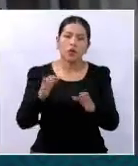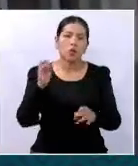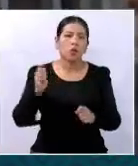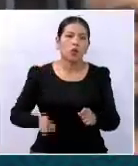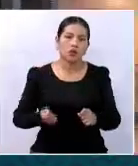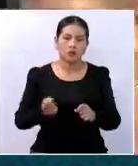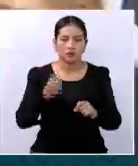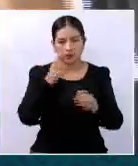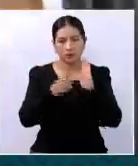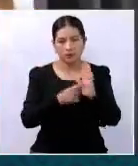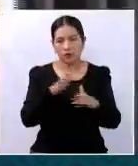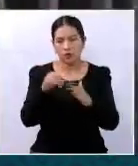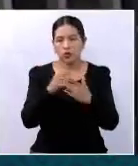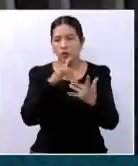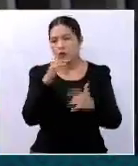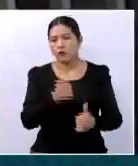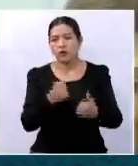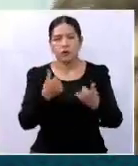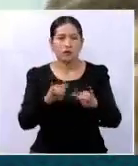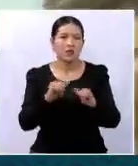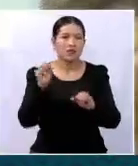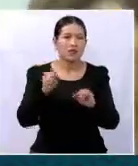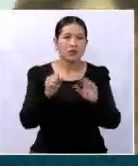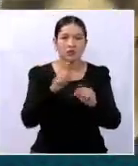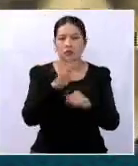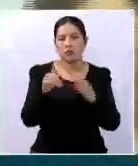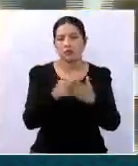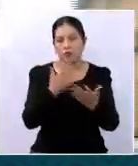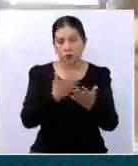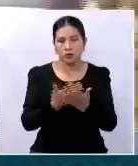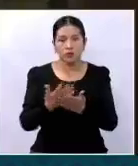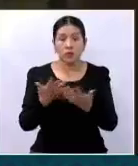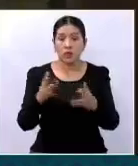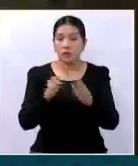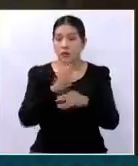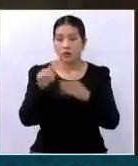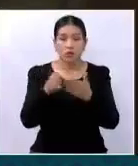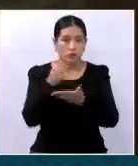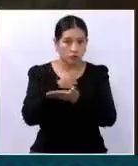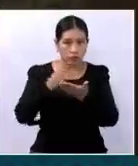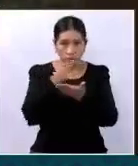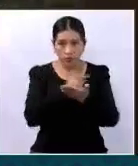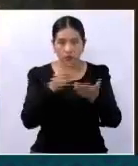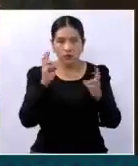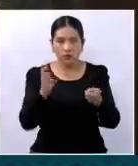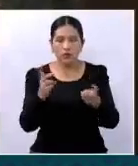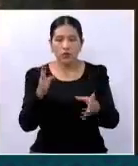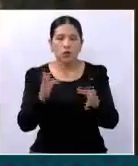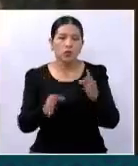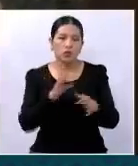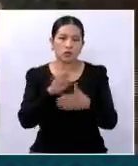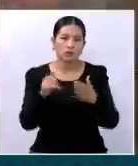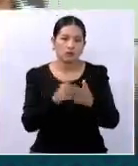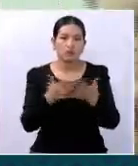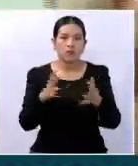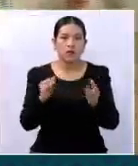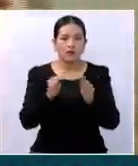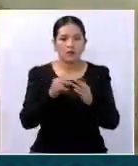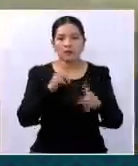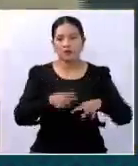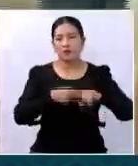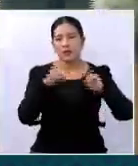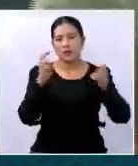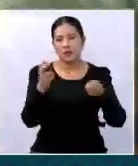por fundado o infundado las excepciones planteadas. Después de un largo periodo de debate, la autoridad jurisdiccional determinó declarar un